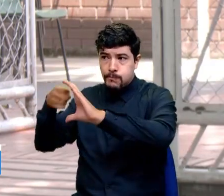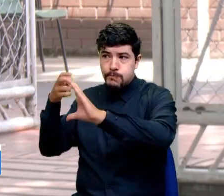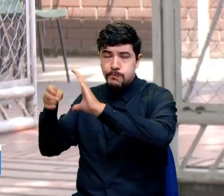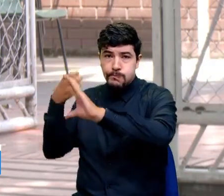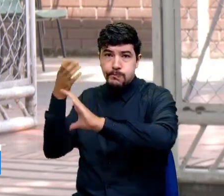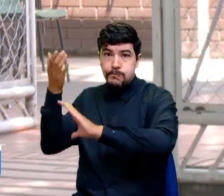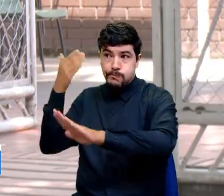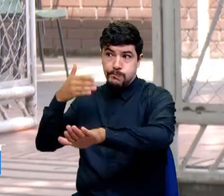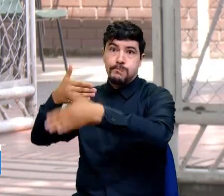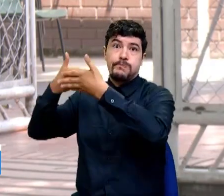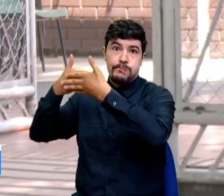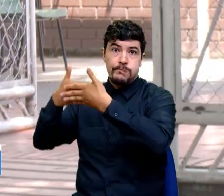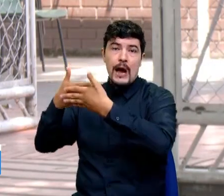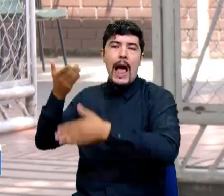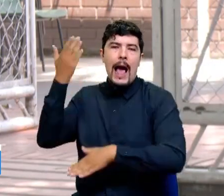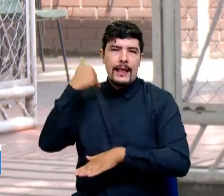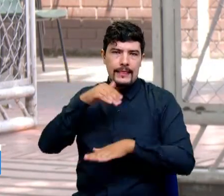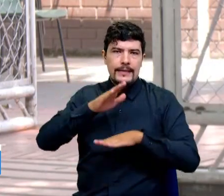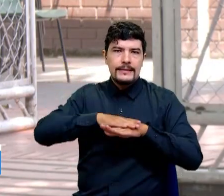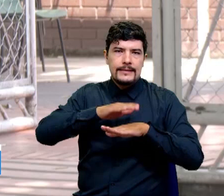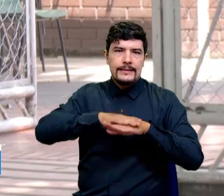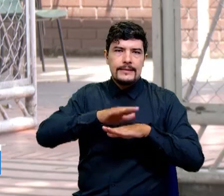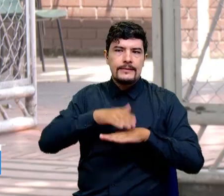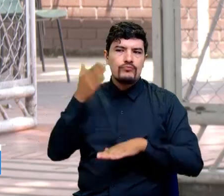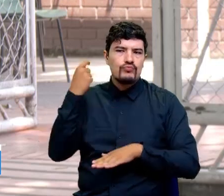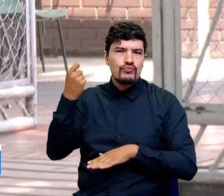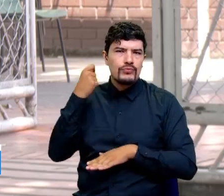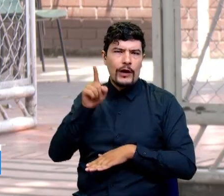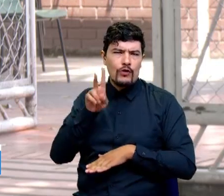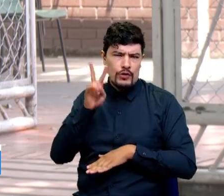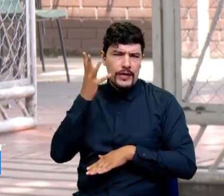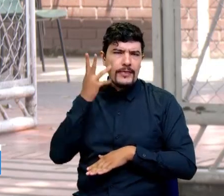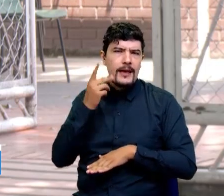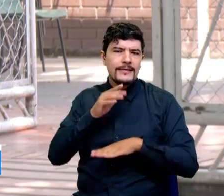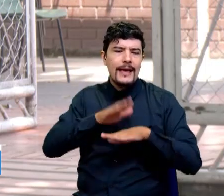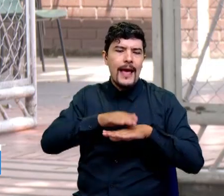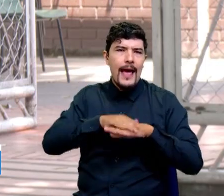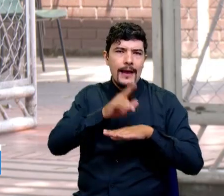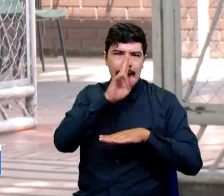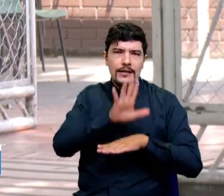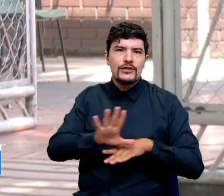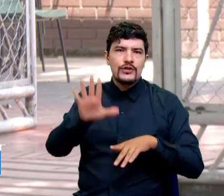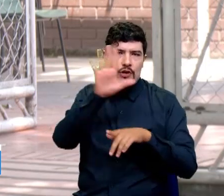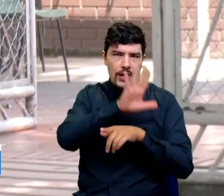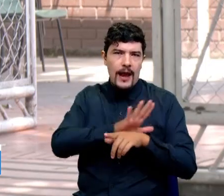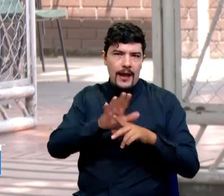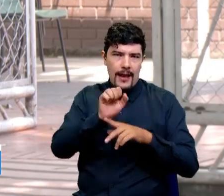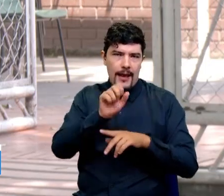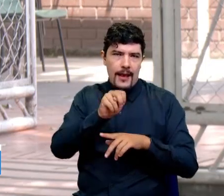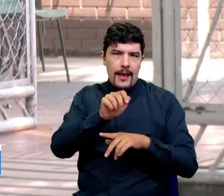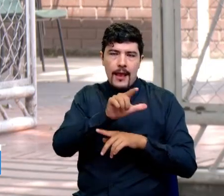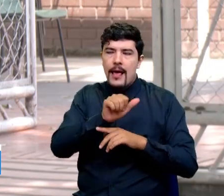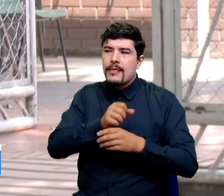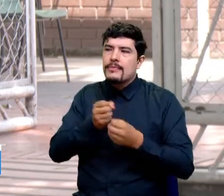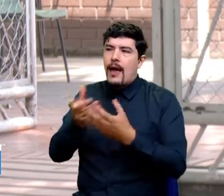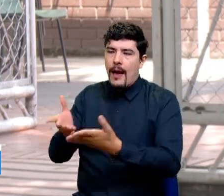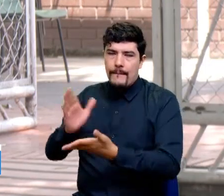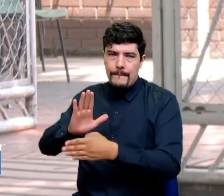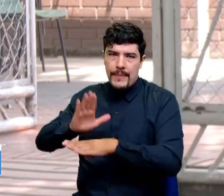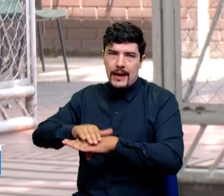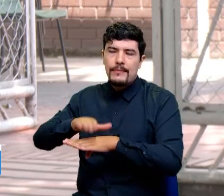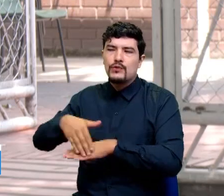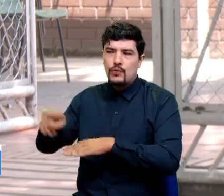Nacional Minera les dio la apertura para que pudieran empezar a laborar. Esto es materia de investigación, también así lo indicó